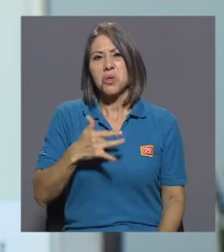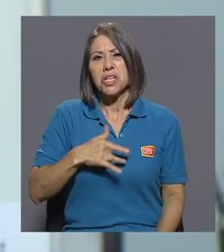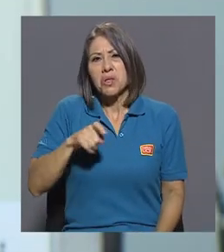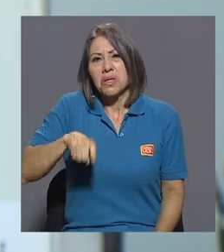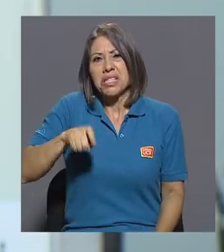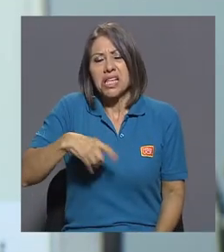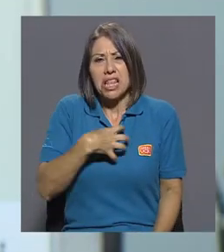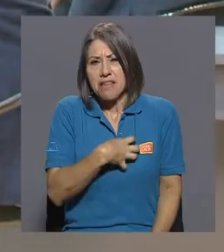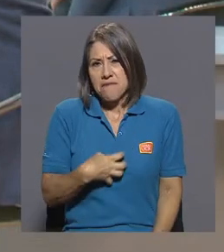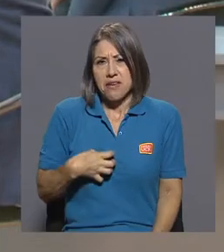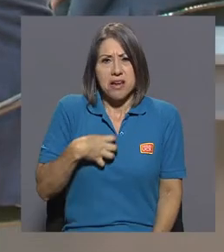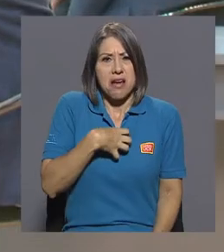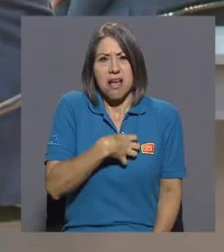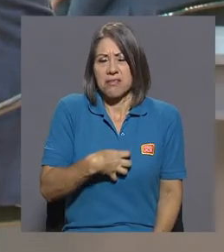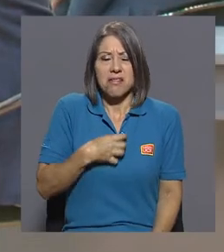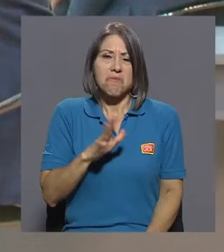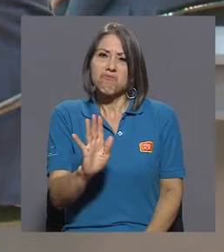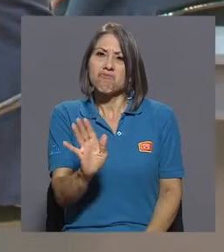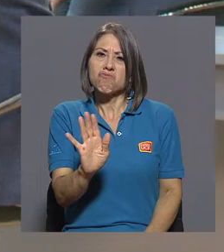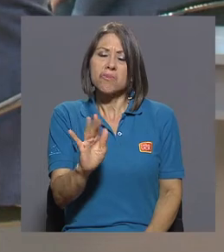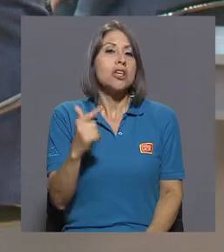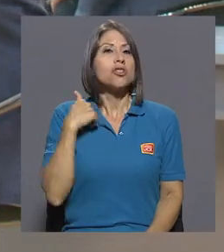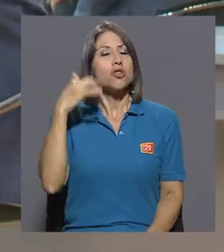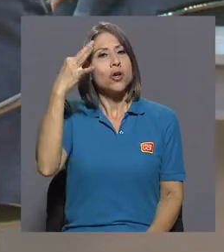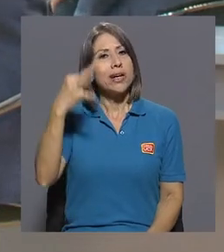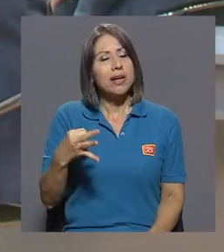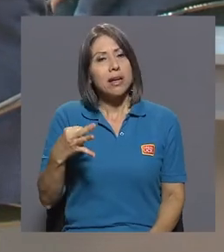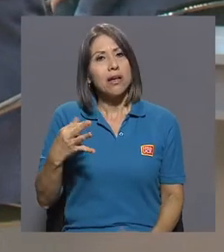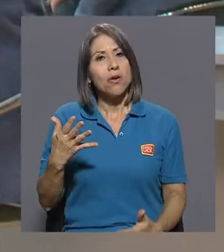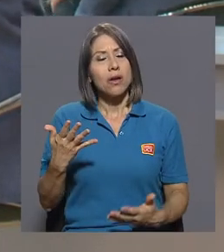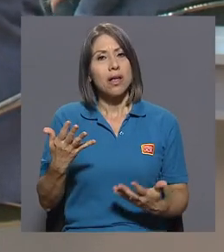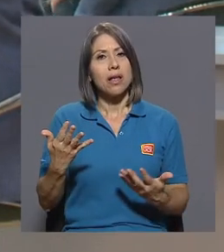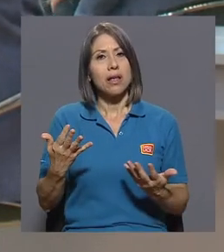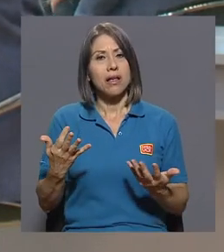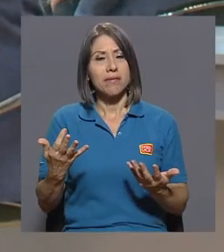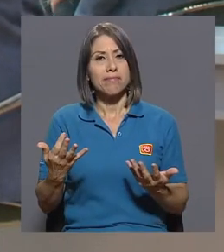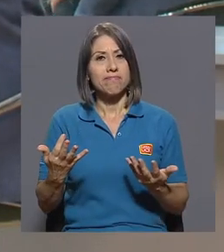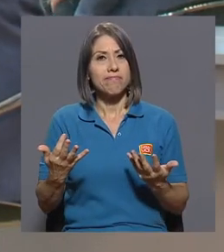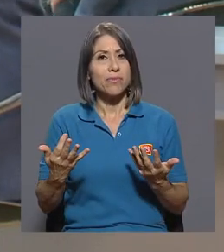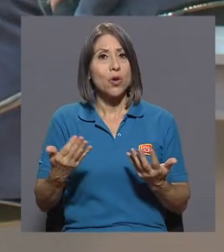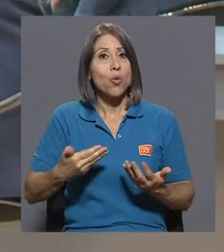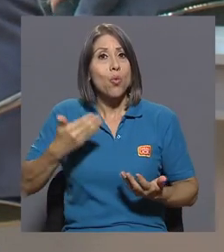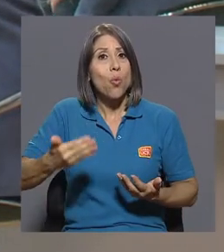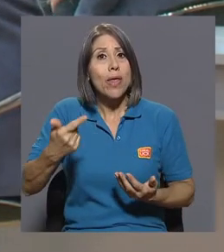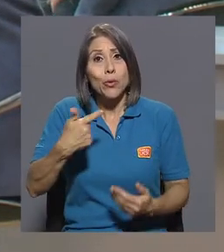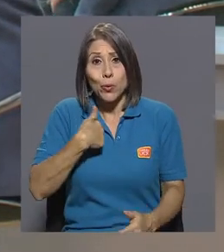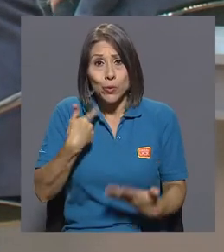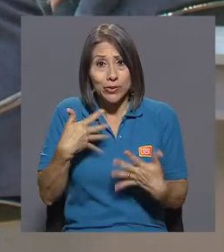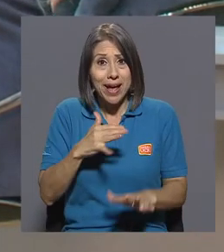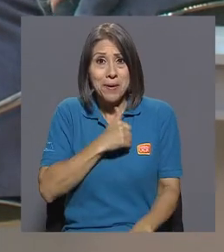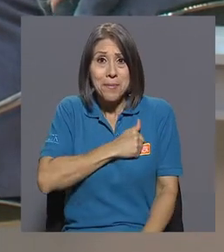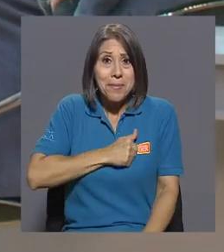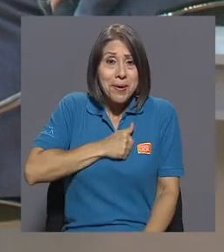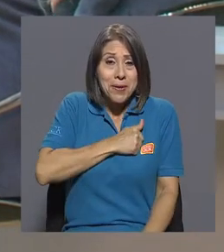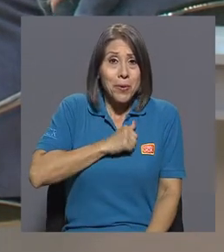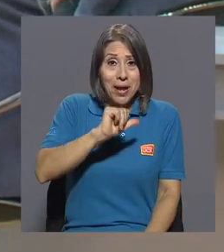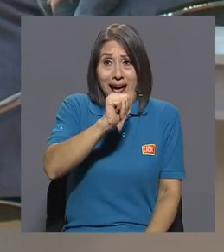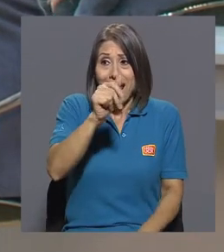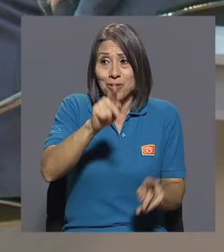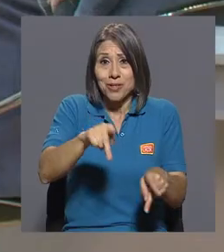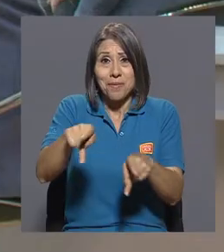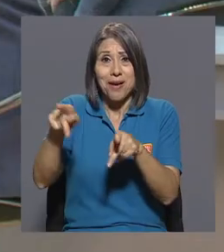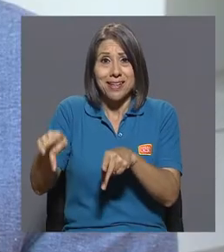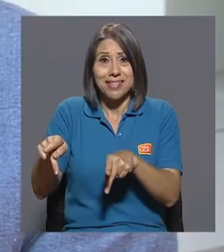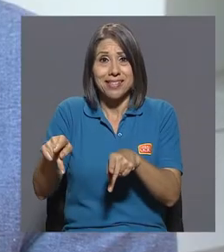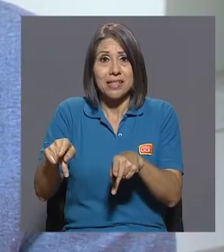Yo creo que más bien cuando uno perdona a los demás, y más importante, se perdona a